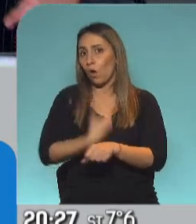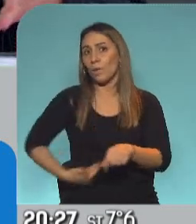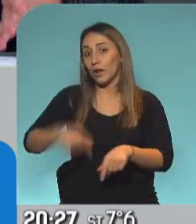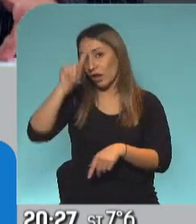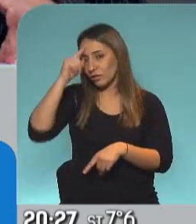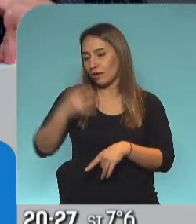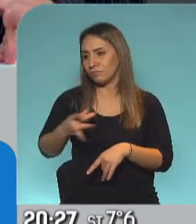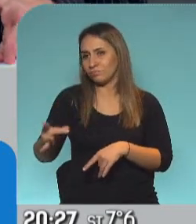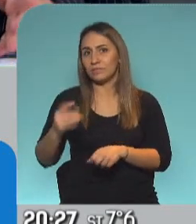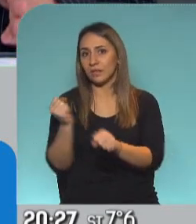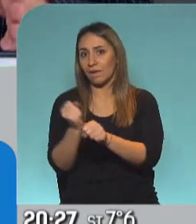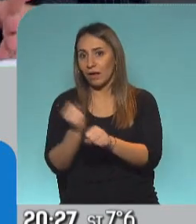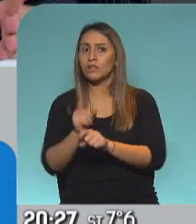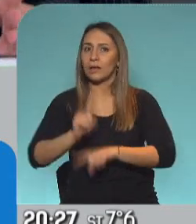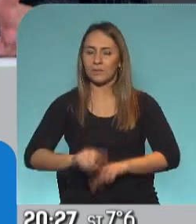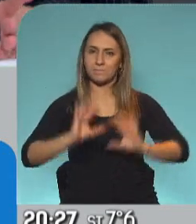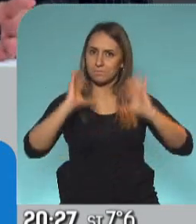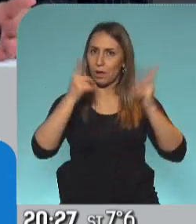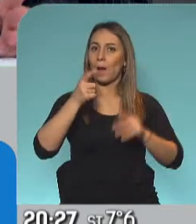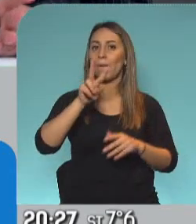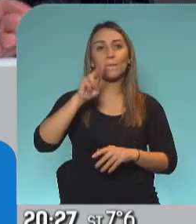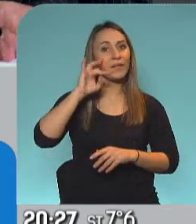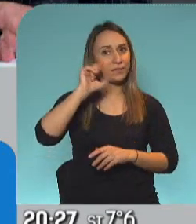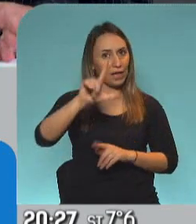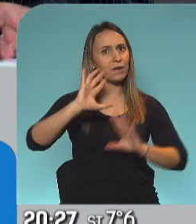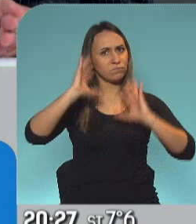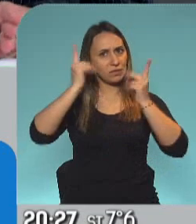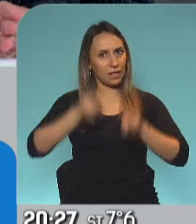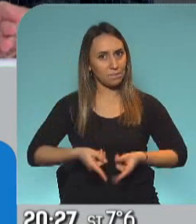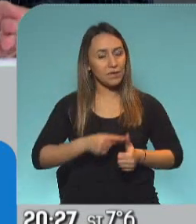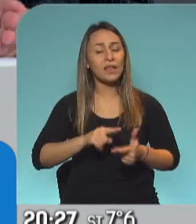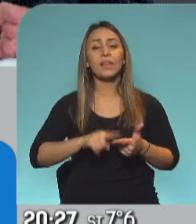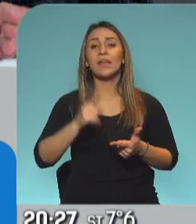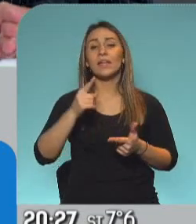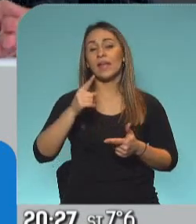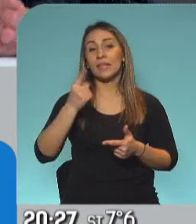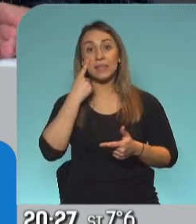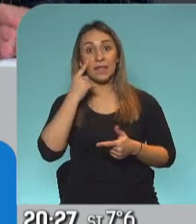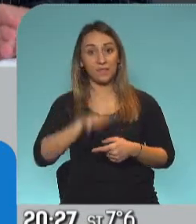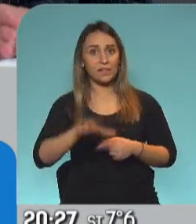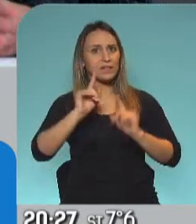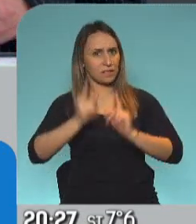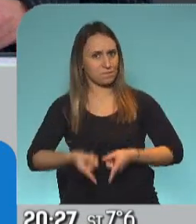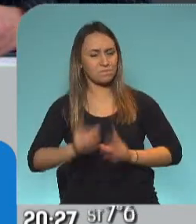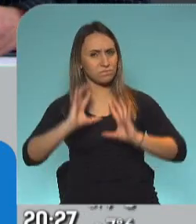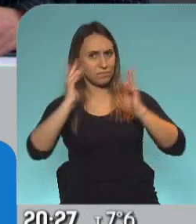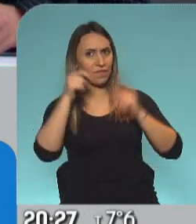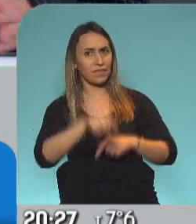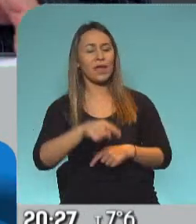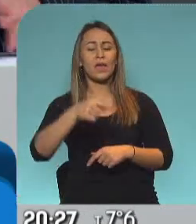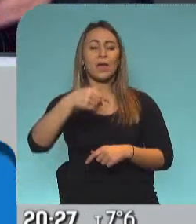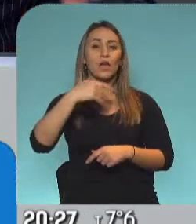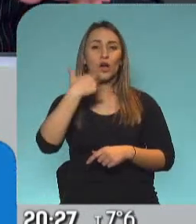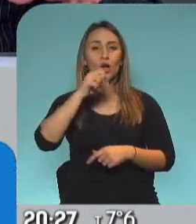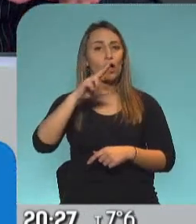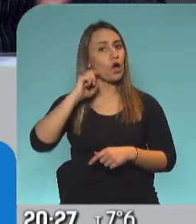nacional, molestó también a Vidal y molestó también mucho a los intendentes. Se habla del enojo de Jorge Macri, de Néstor Grindetti, que